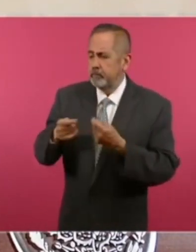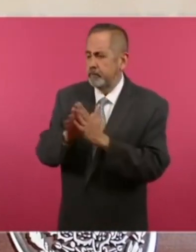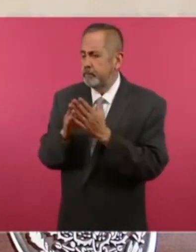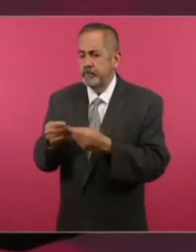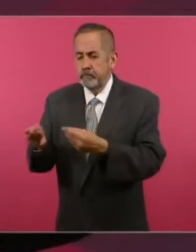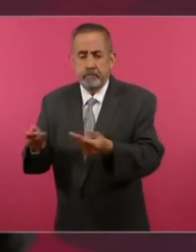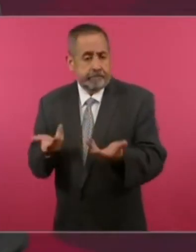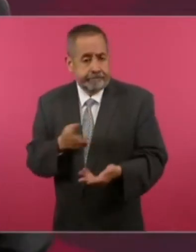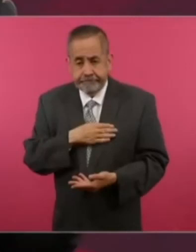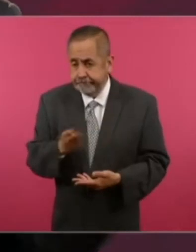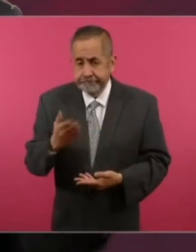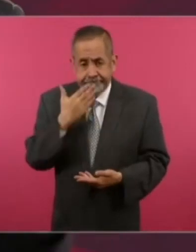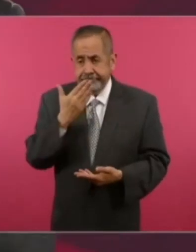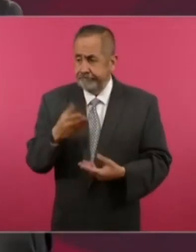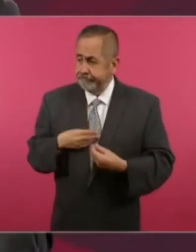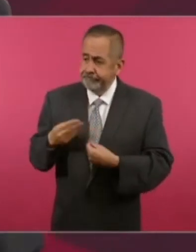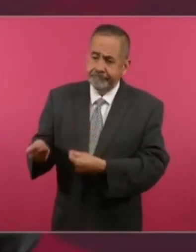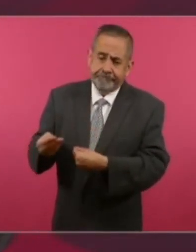Seguramente ya